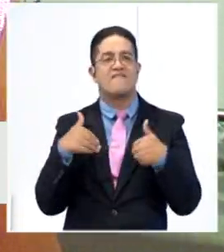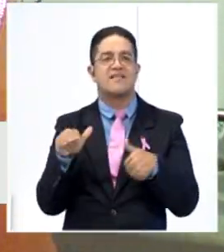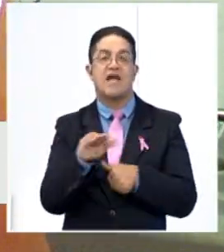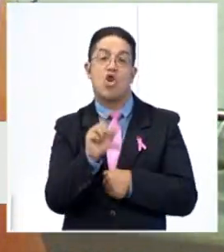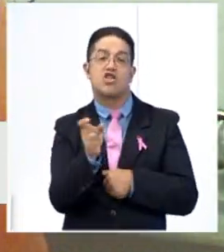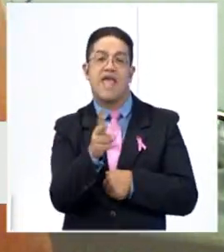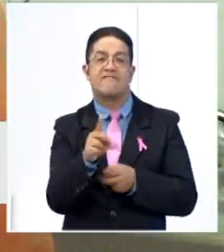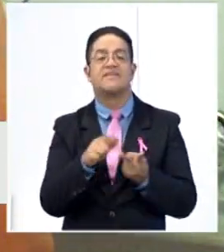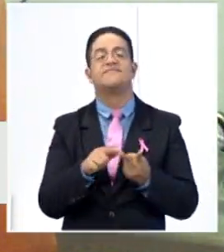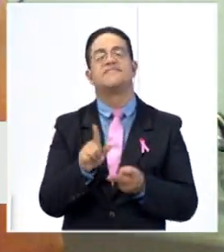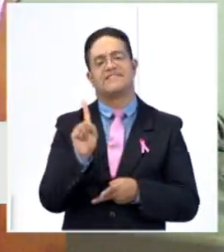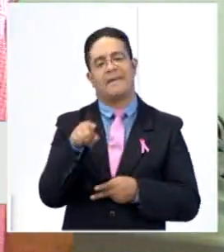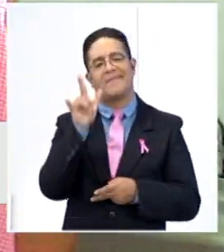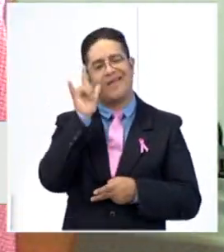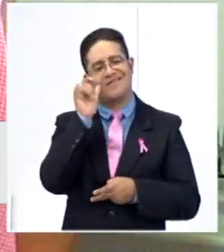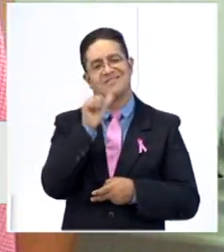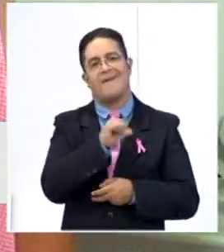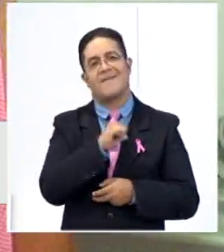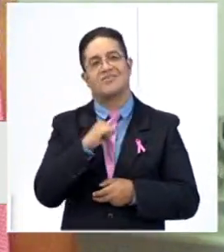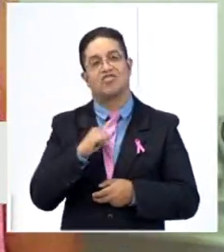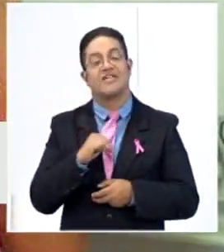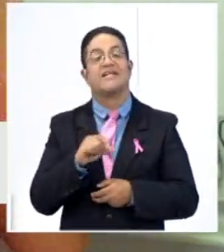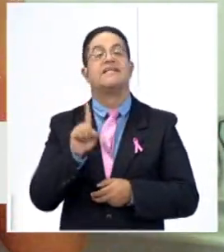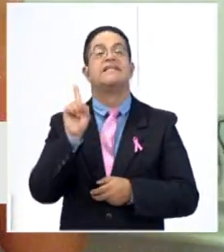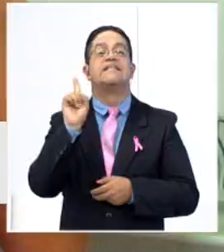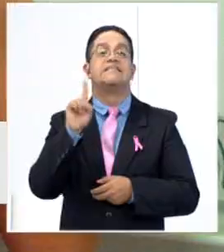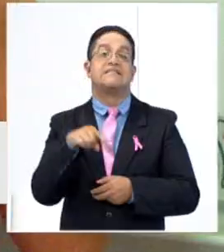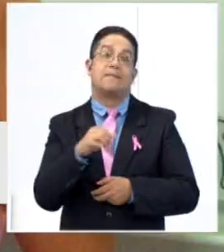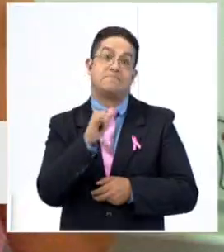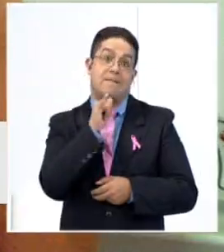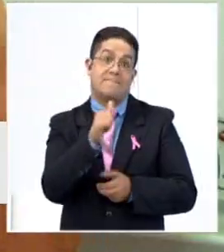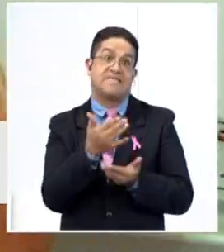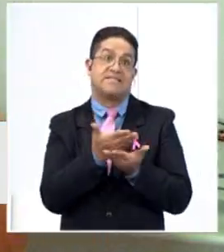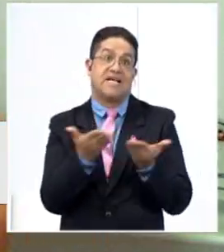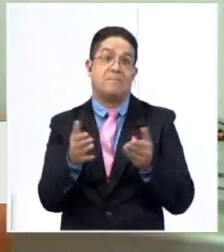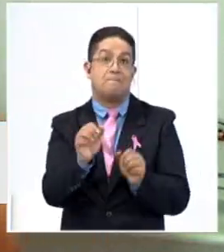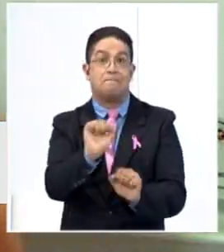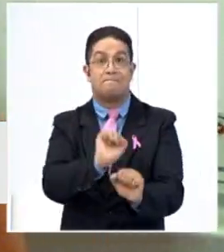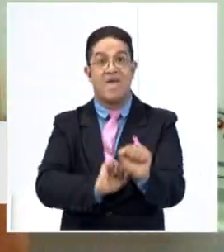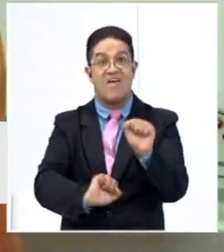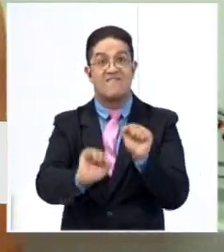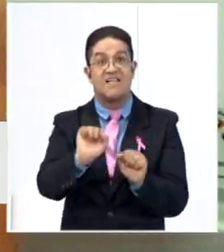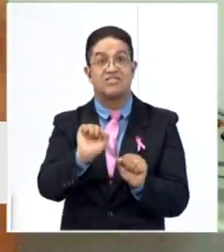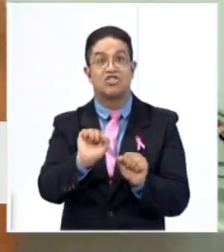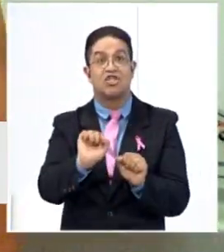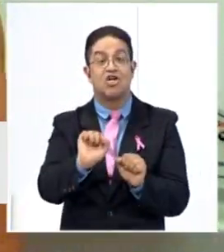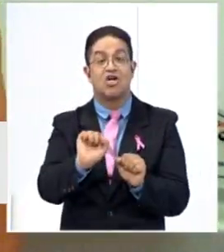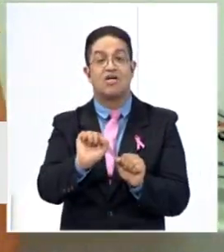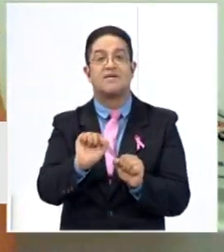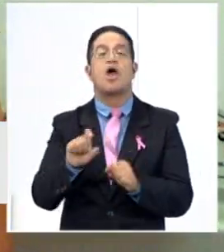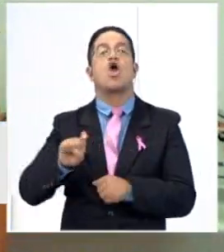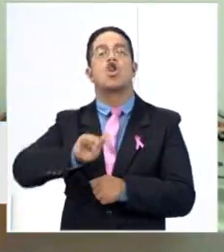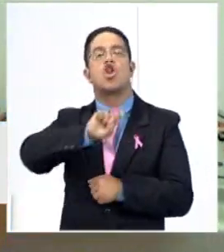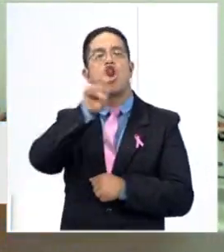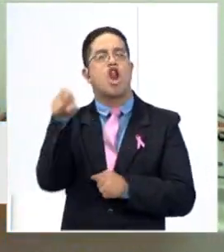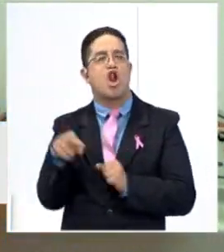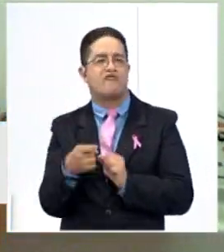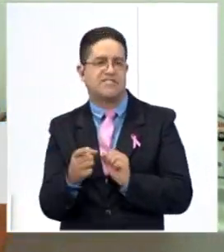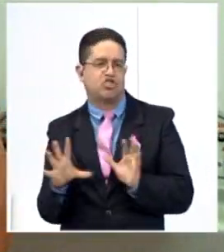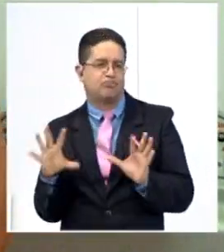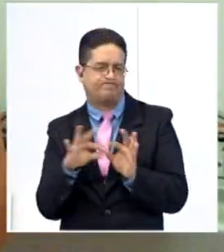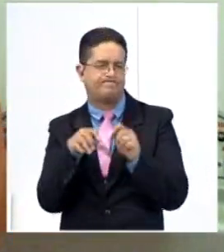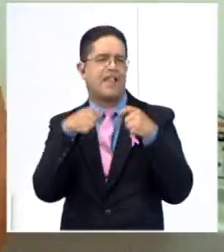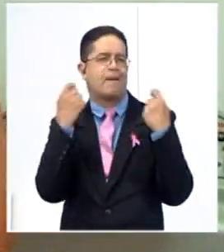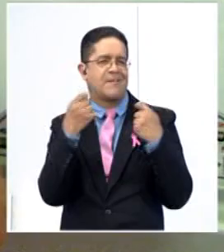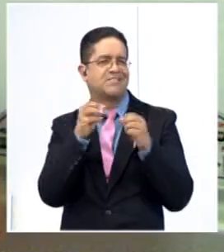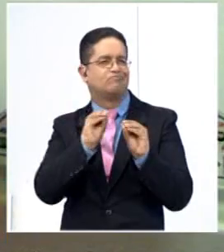@salud_gb, @DanielaJSalas, y también tenemos un mensaje de prevención que Globovisión se une también a